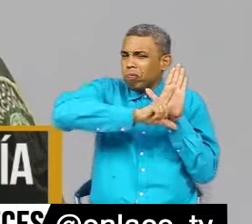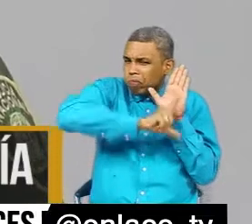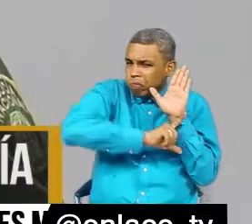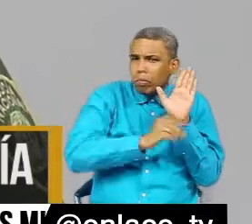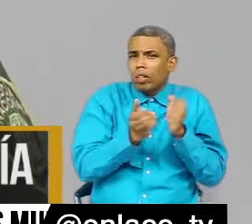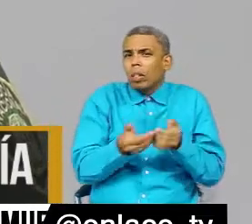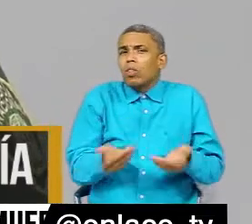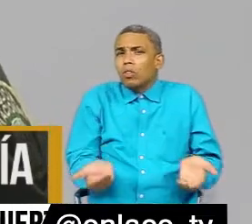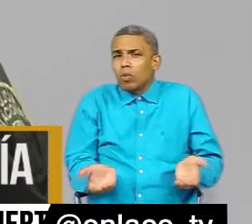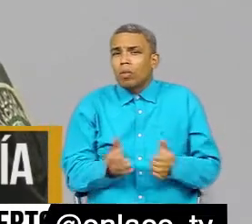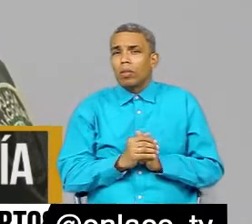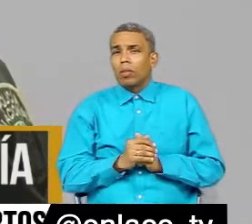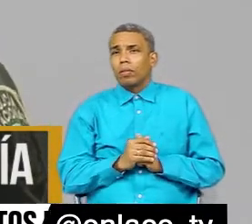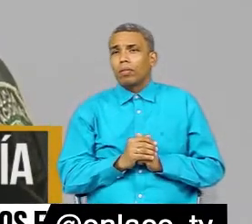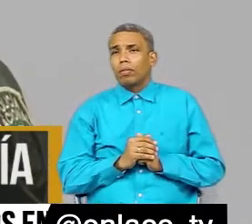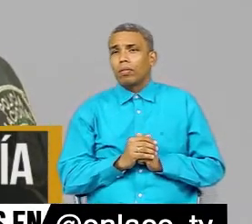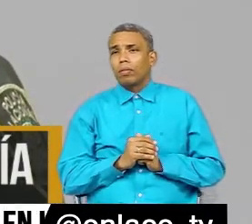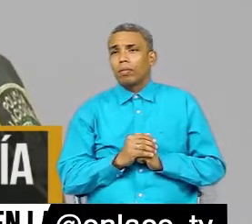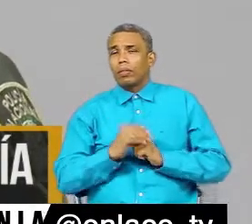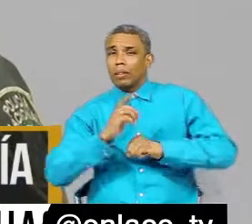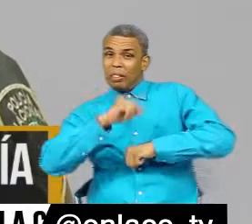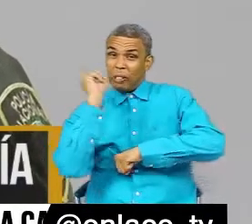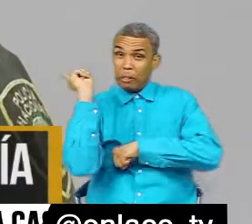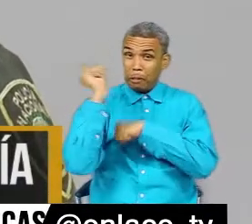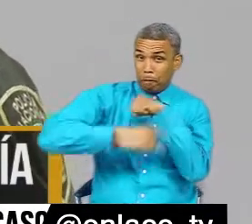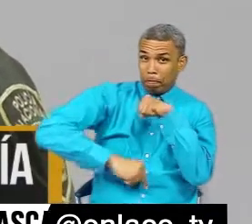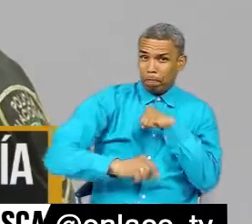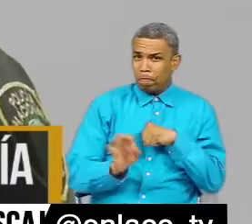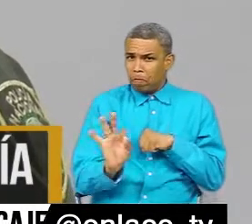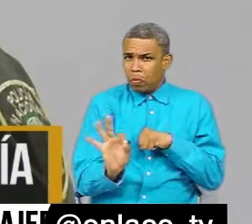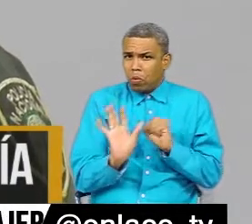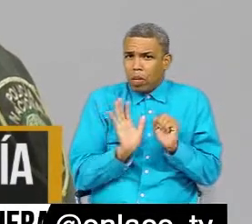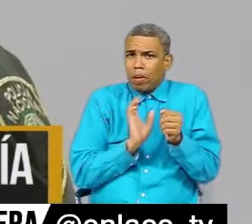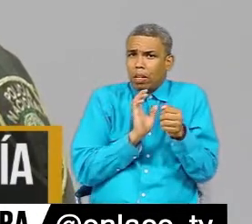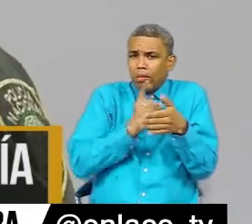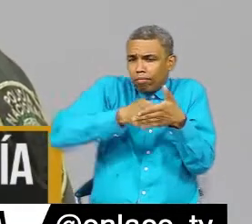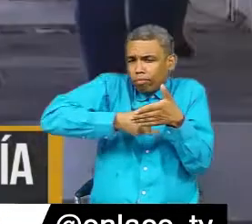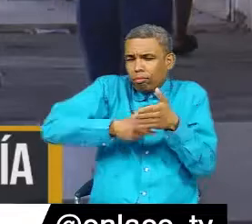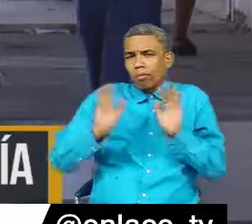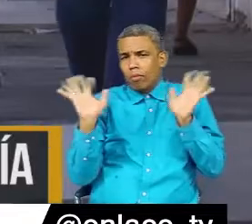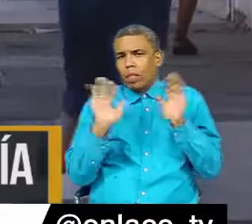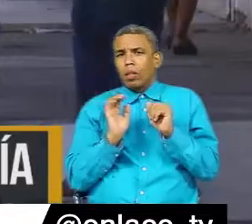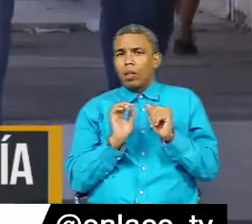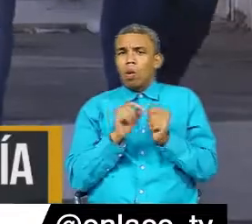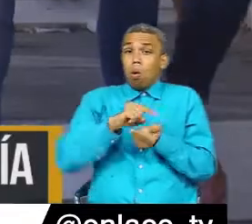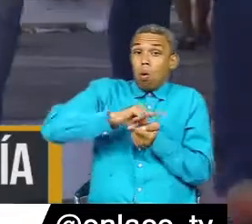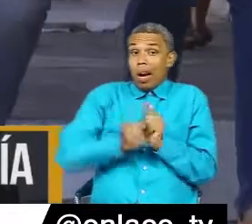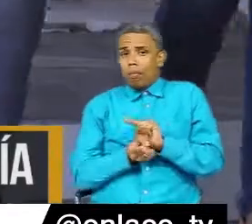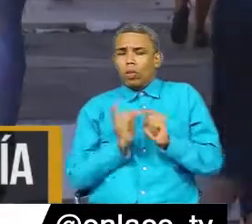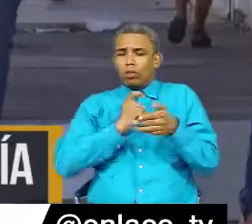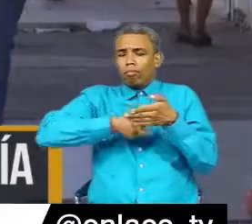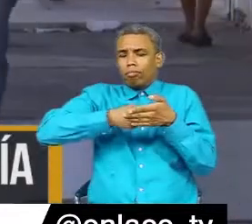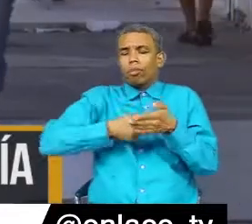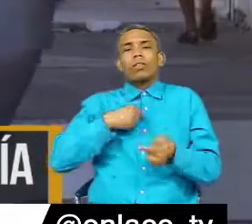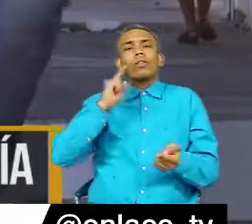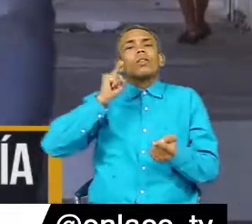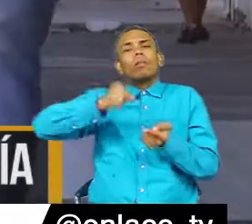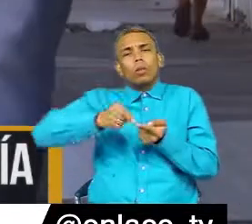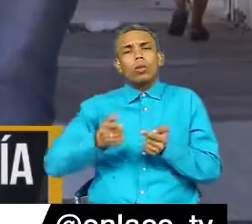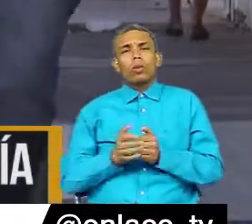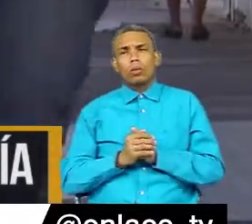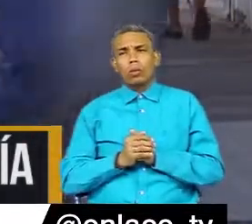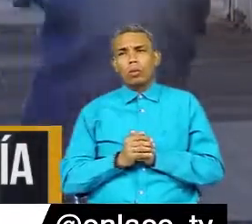enmarcadas en un tipo de, no son sanciones, son medidas correctivas como te decía, y lo que buscan es salvaguardar los